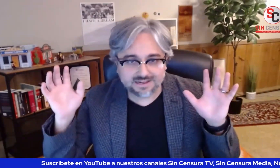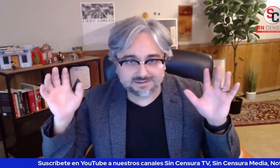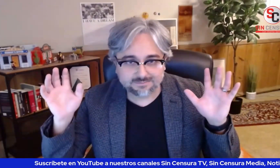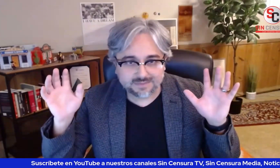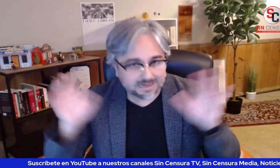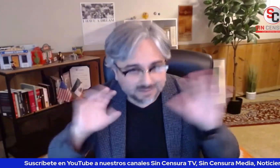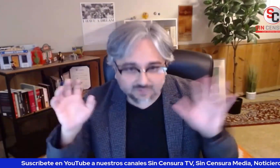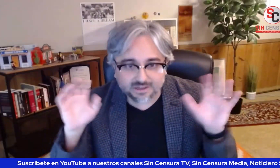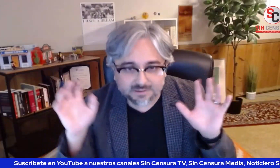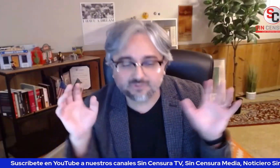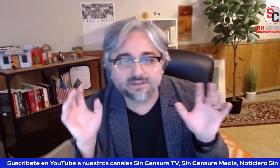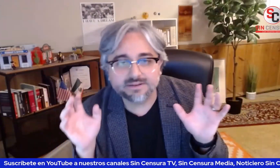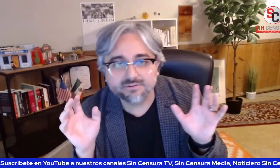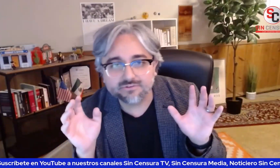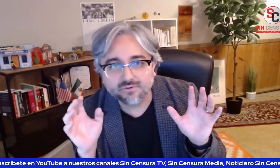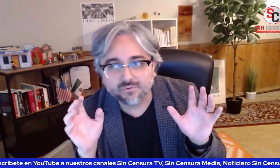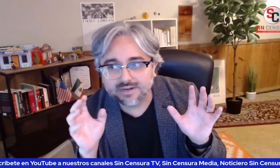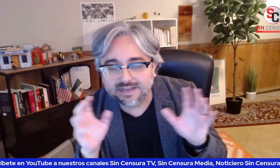menos